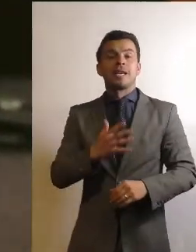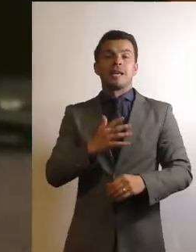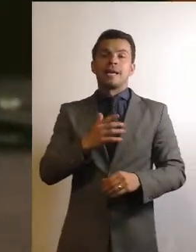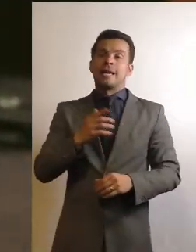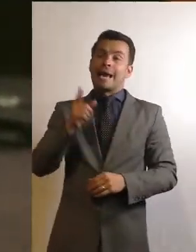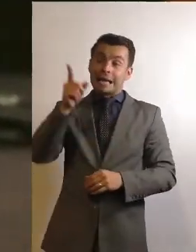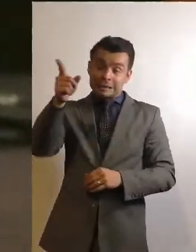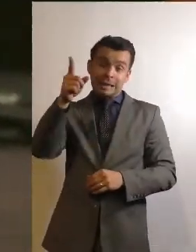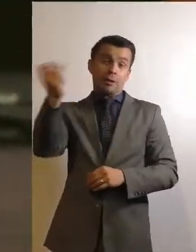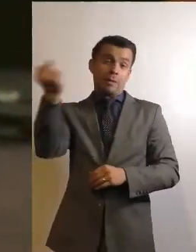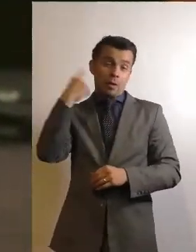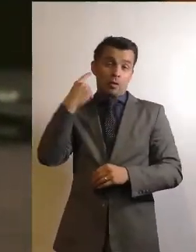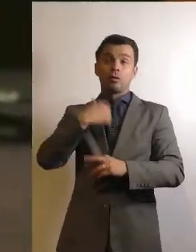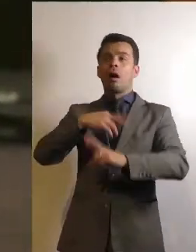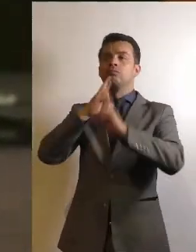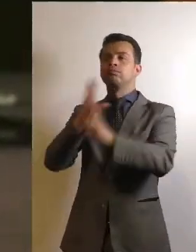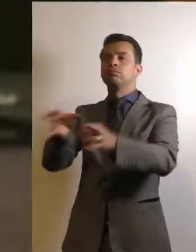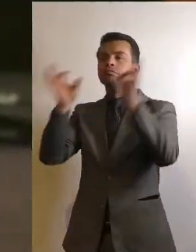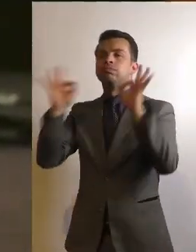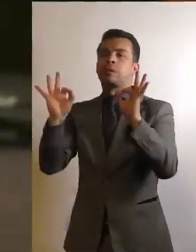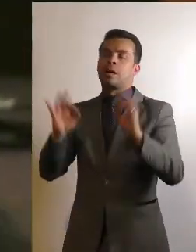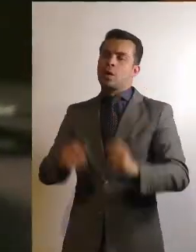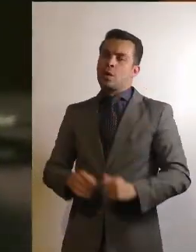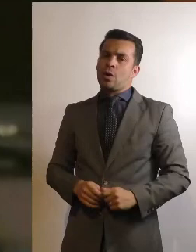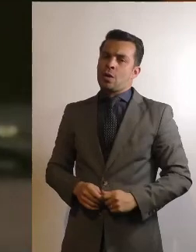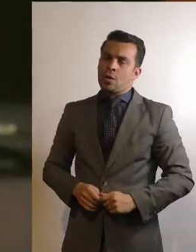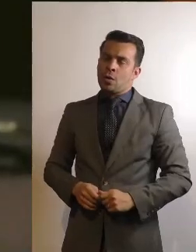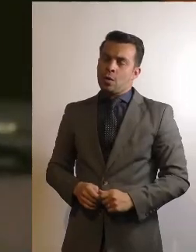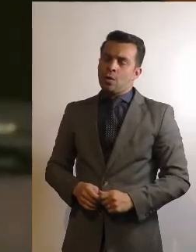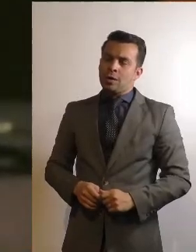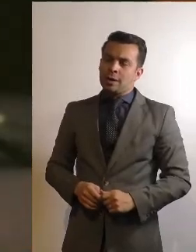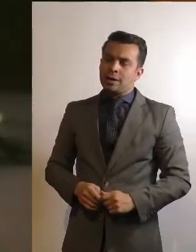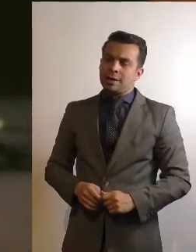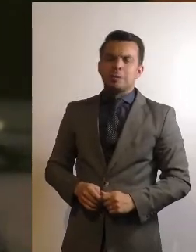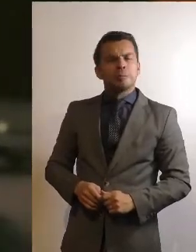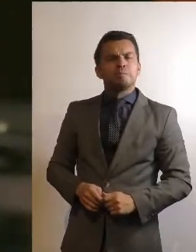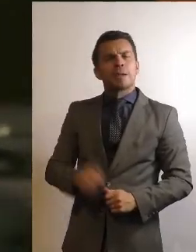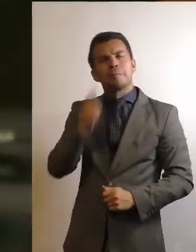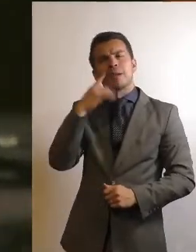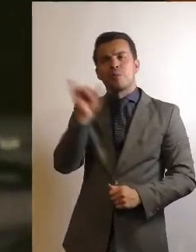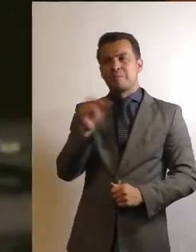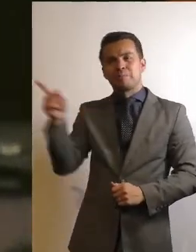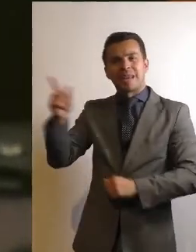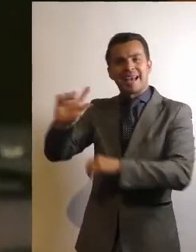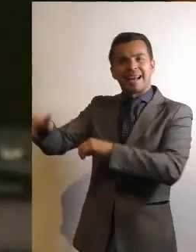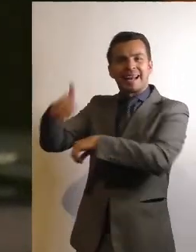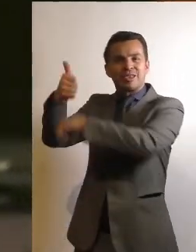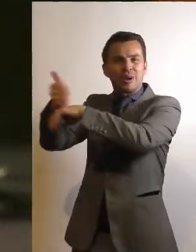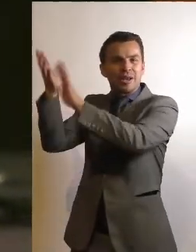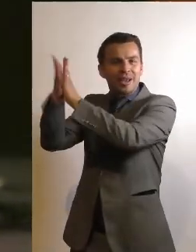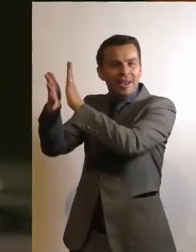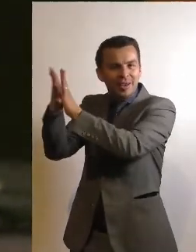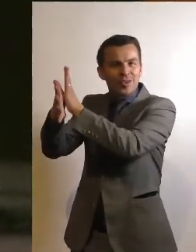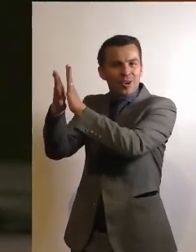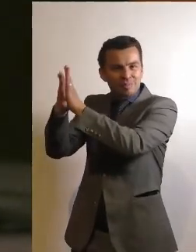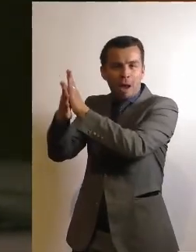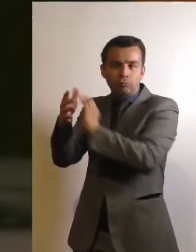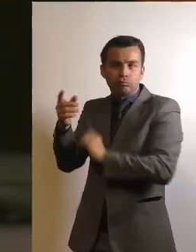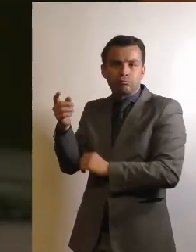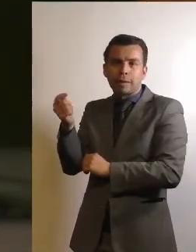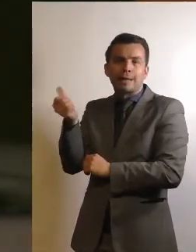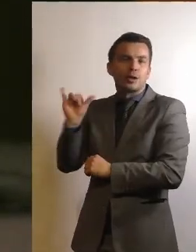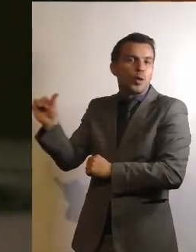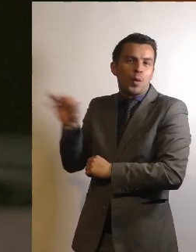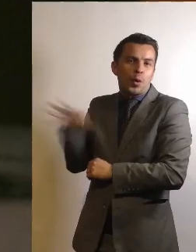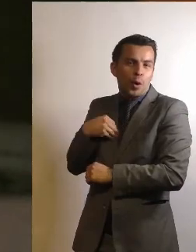pregunta es un poco decir lo que dijo la rectora en el informe. Yo más bien quiero decir que desde